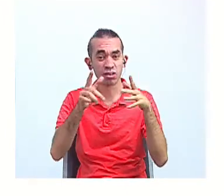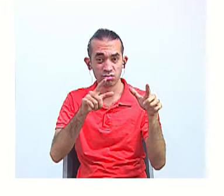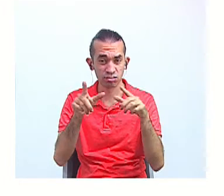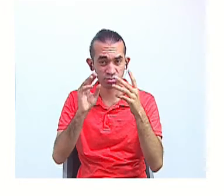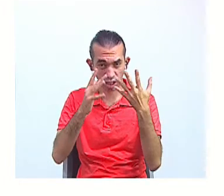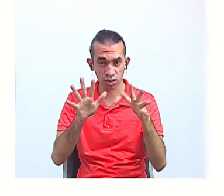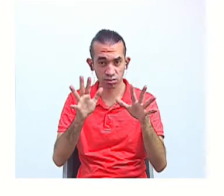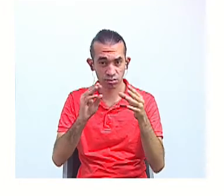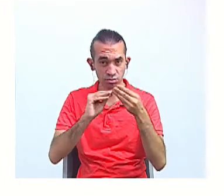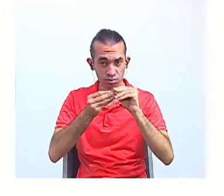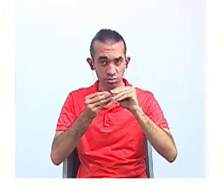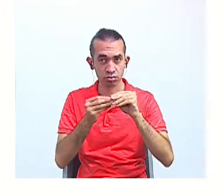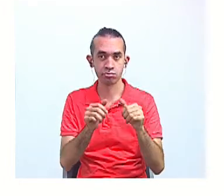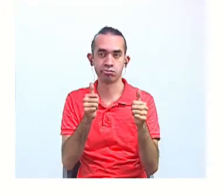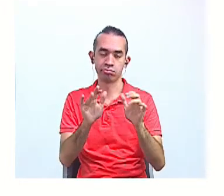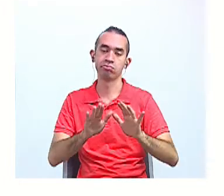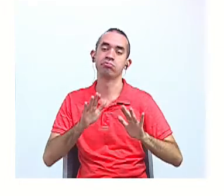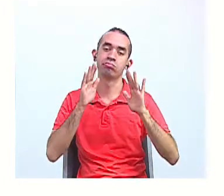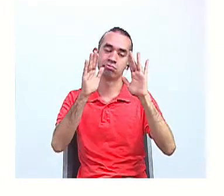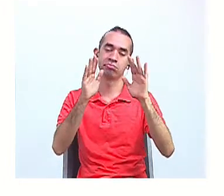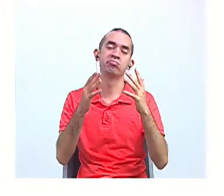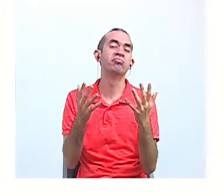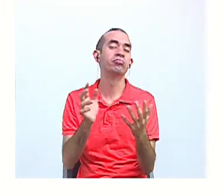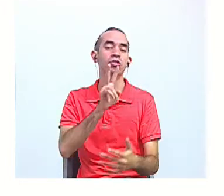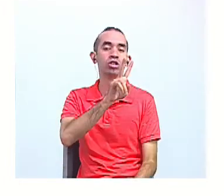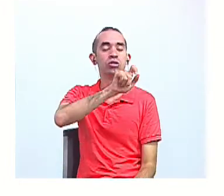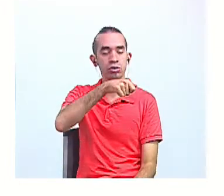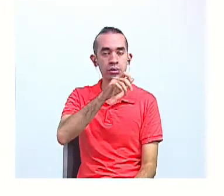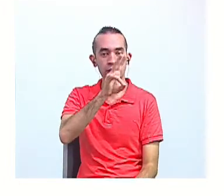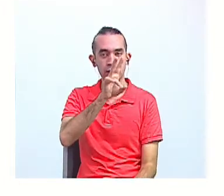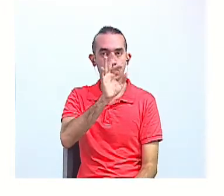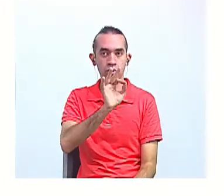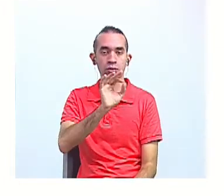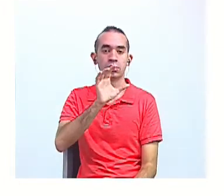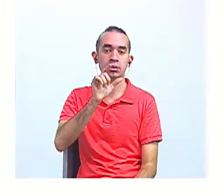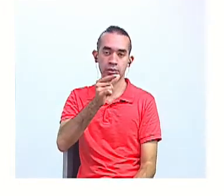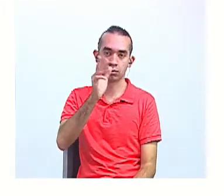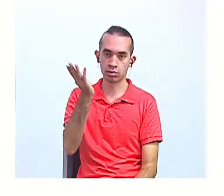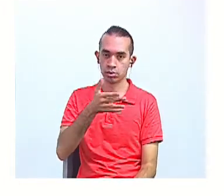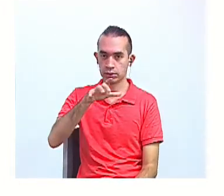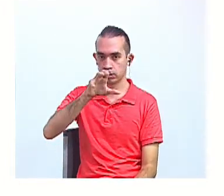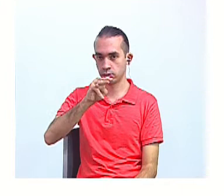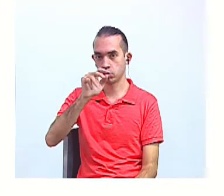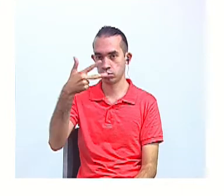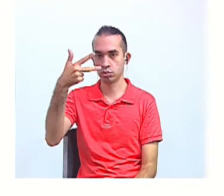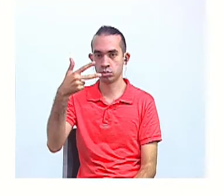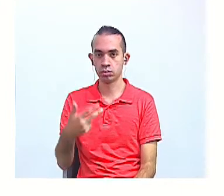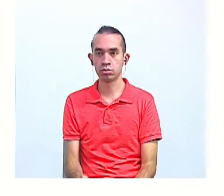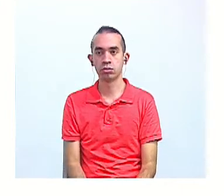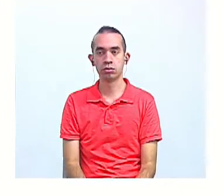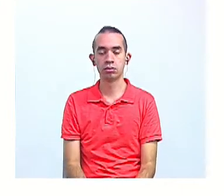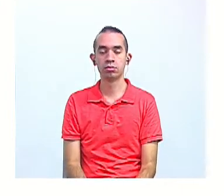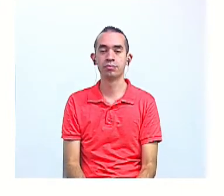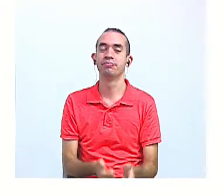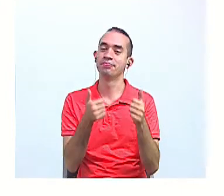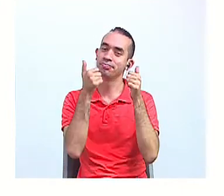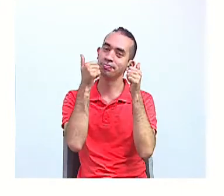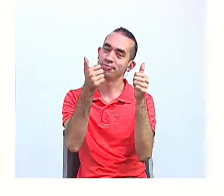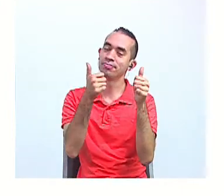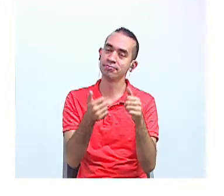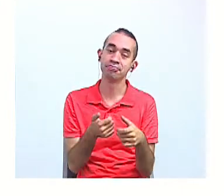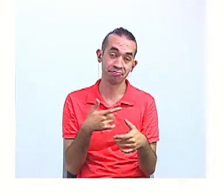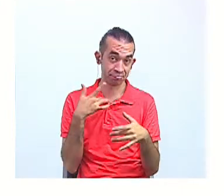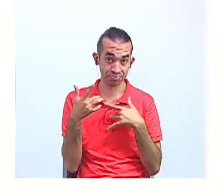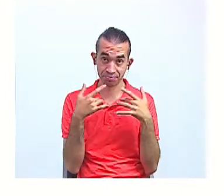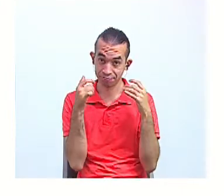listo? Excelente. Nos da 2,79 gramos por centímetro cúbico. Muy bien, ¿qué